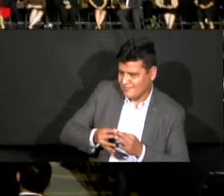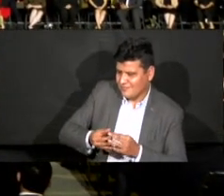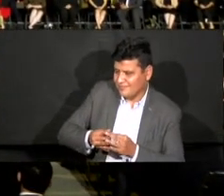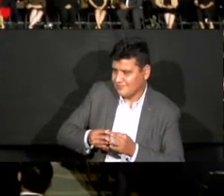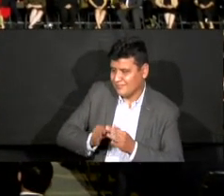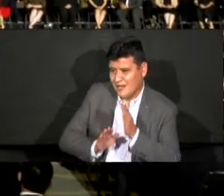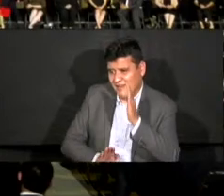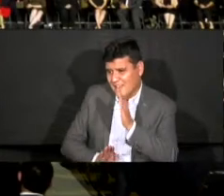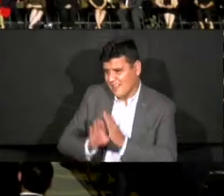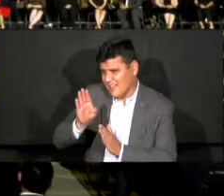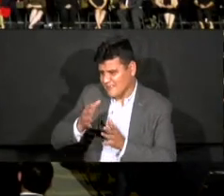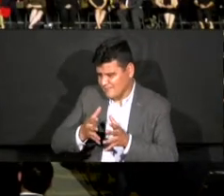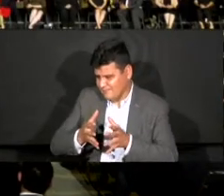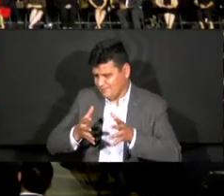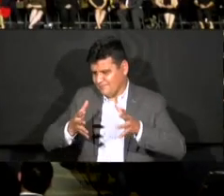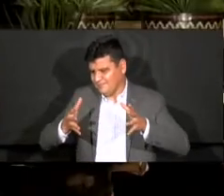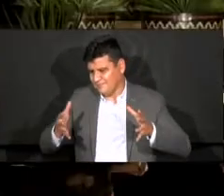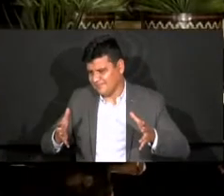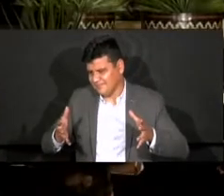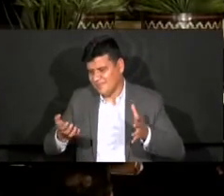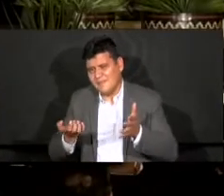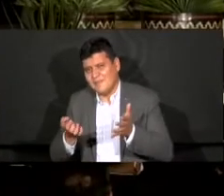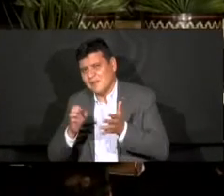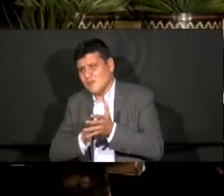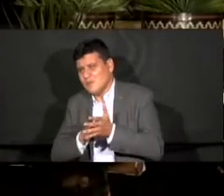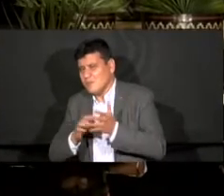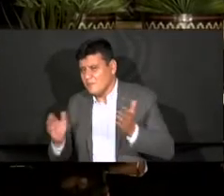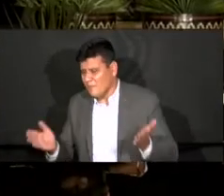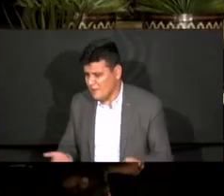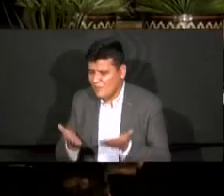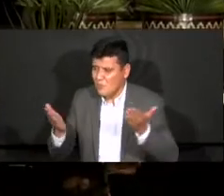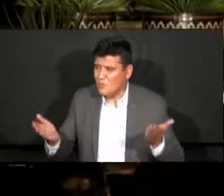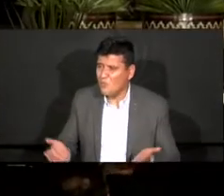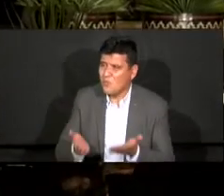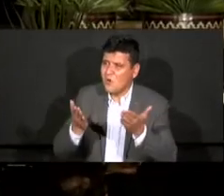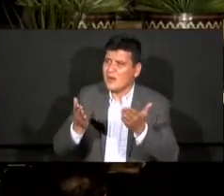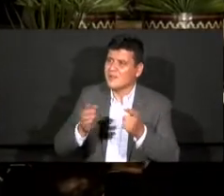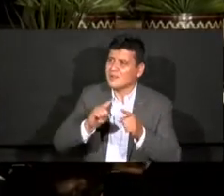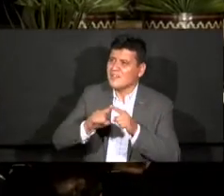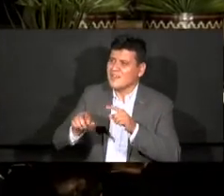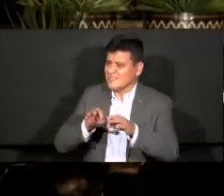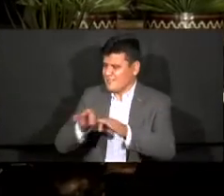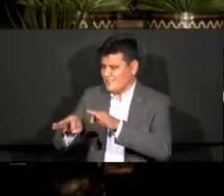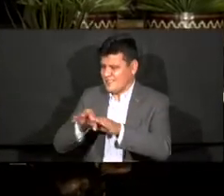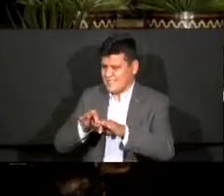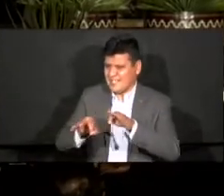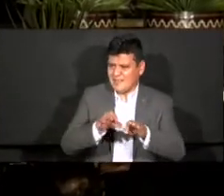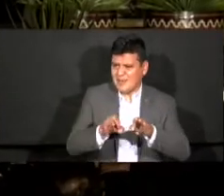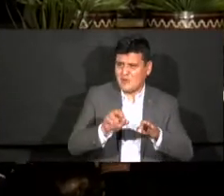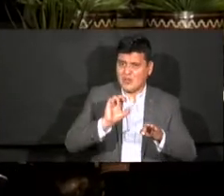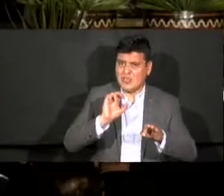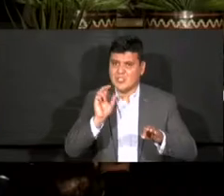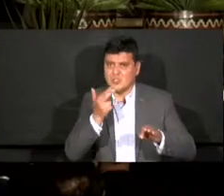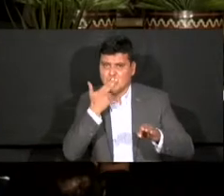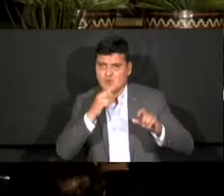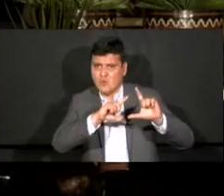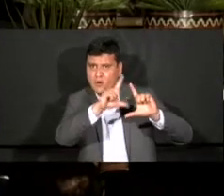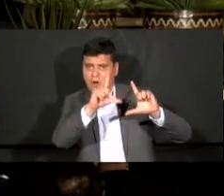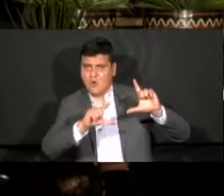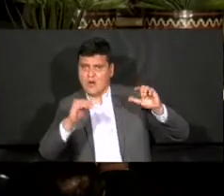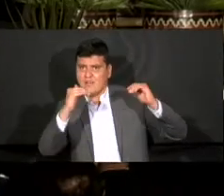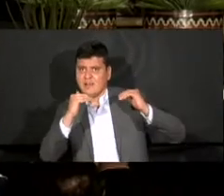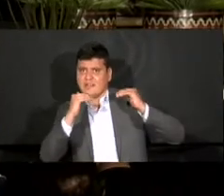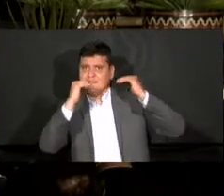economía, dándole empuje a nuestras principales vocaciones y posicionando a nuestro estado en los primeros